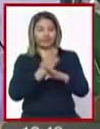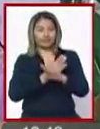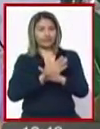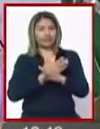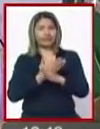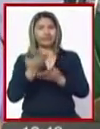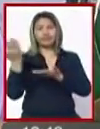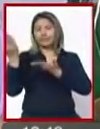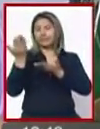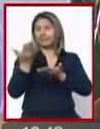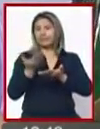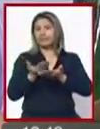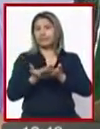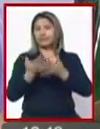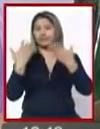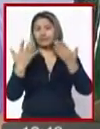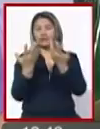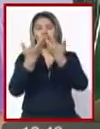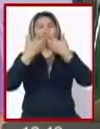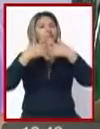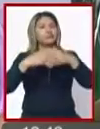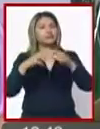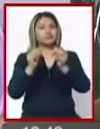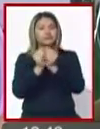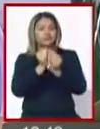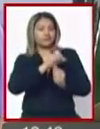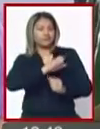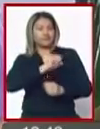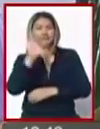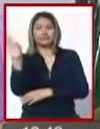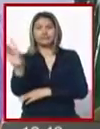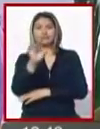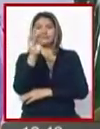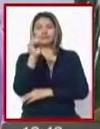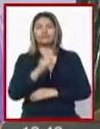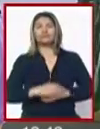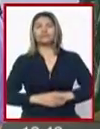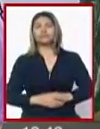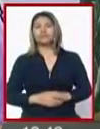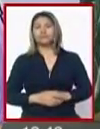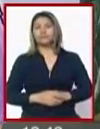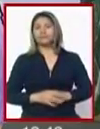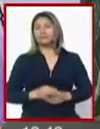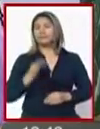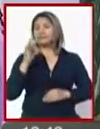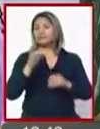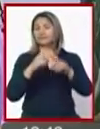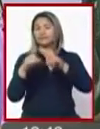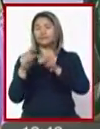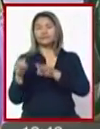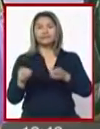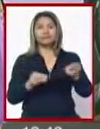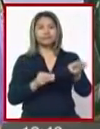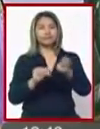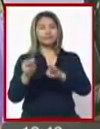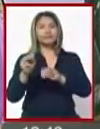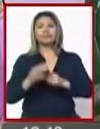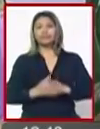de la extradición. Estamos coordinando tanto con la Policía de Bolivia como con la Policía Federal a través de los distintos